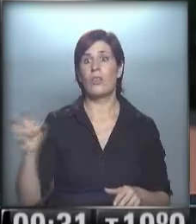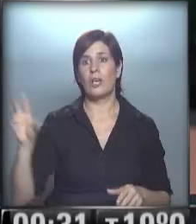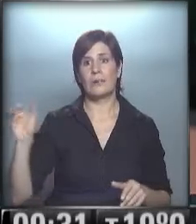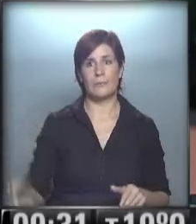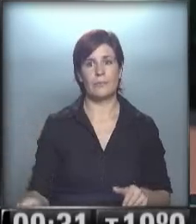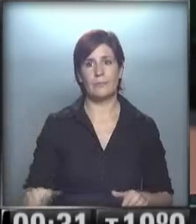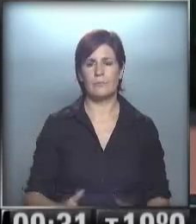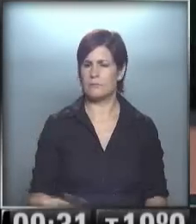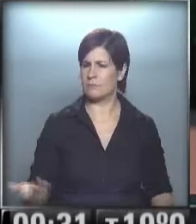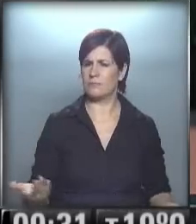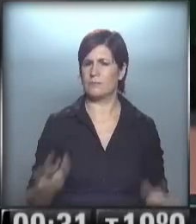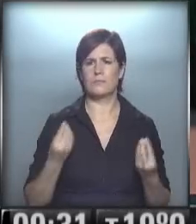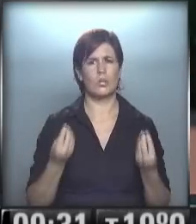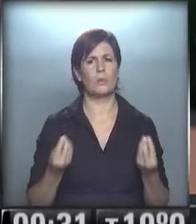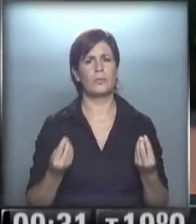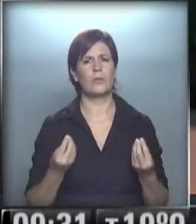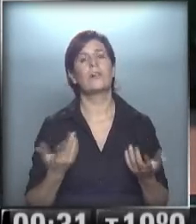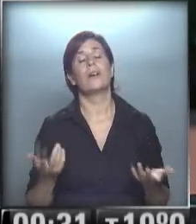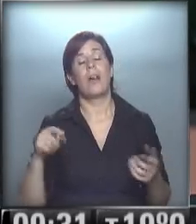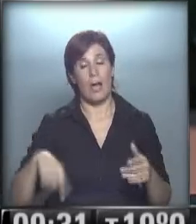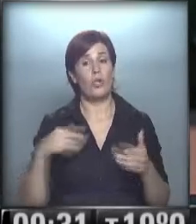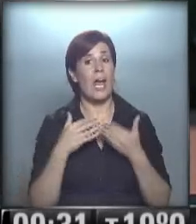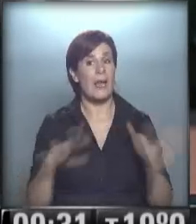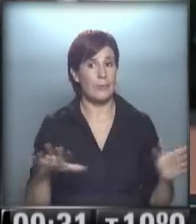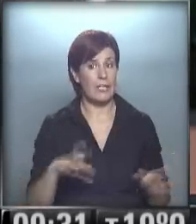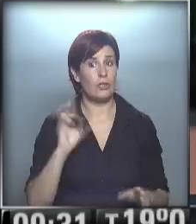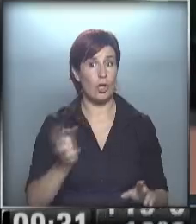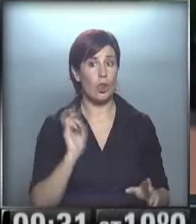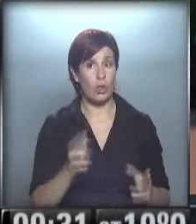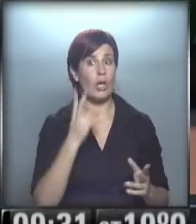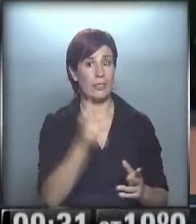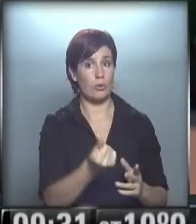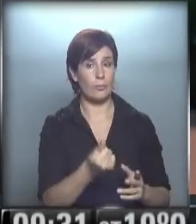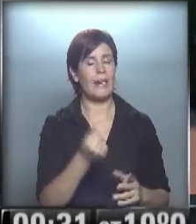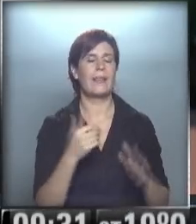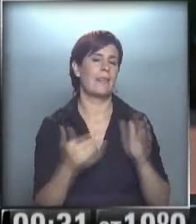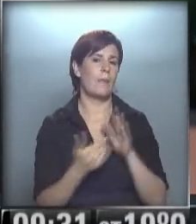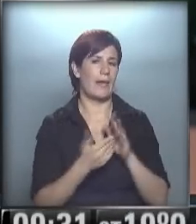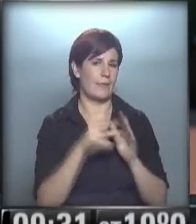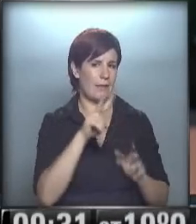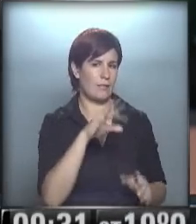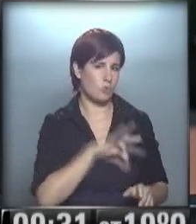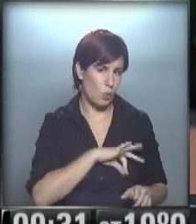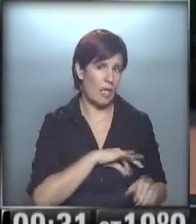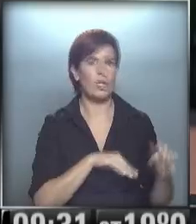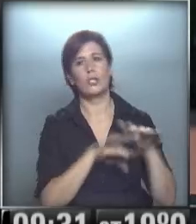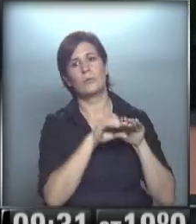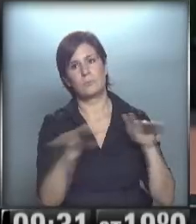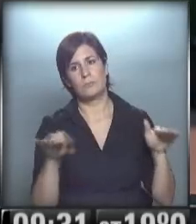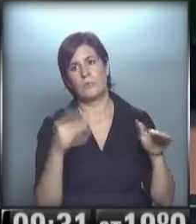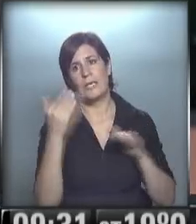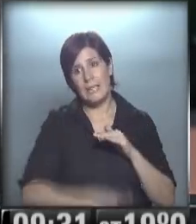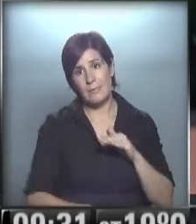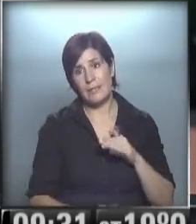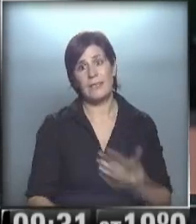esta vez como hay se habilitó la compra legal de dólares hasta d termin monto es decir el dólar